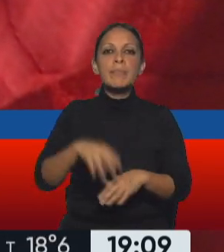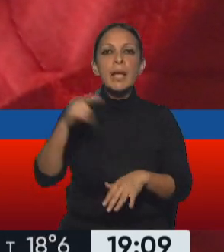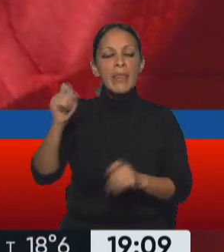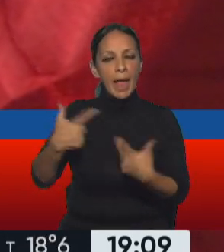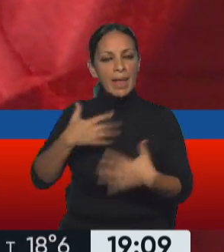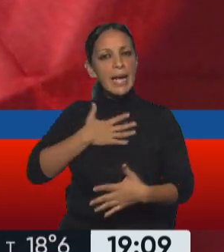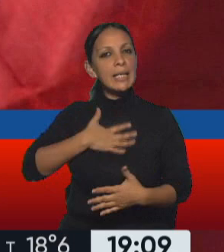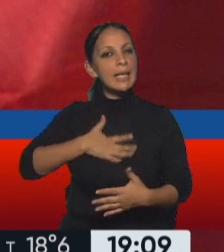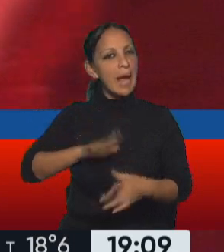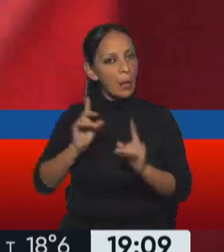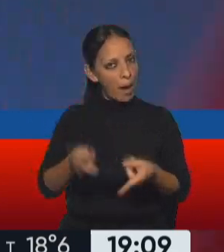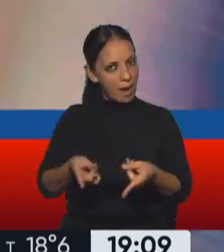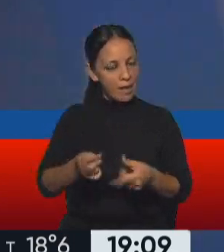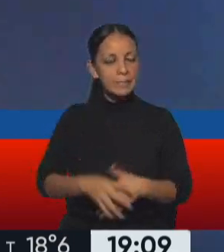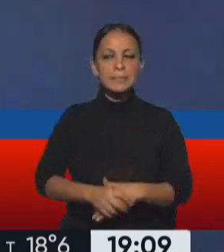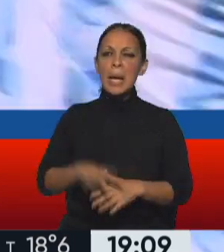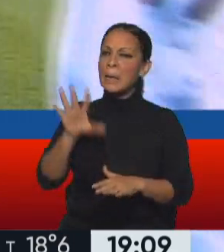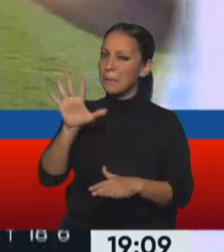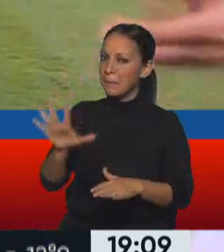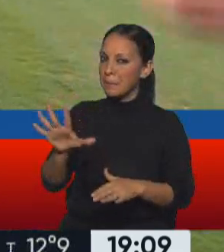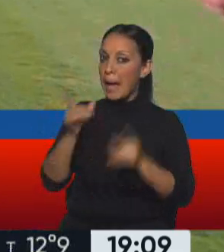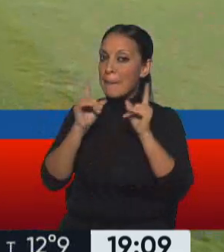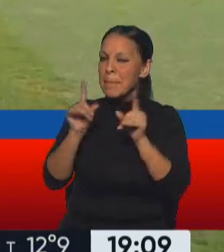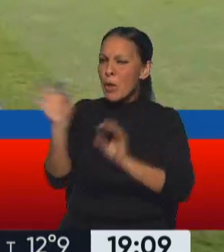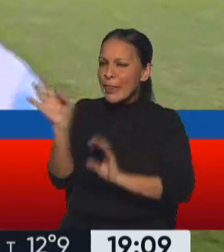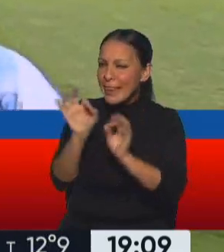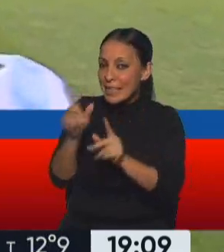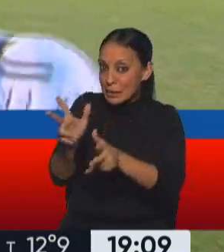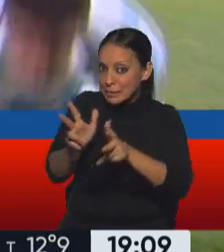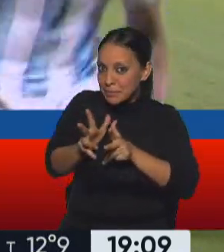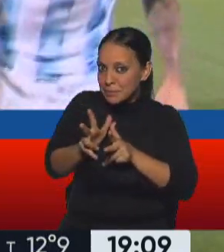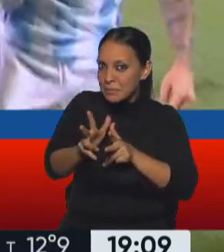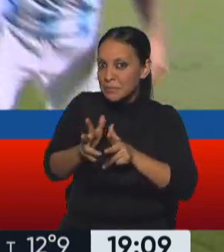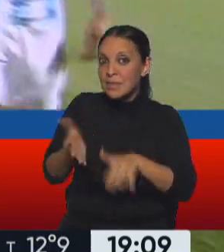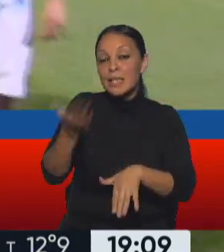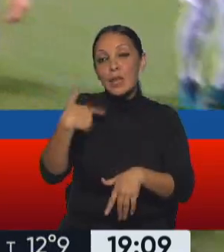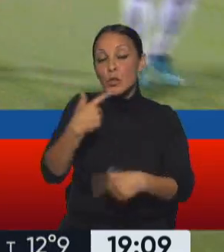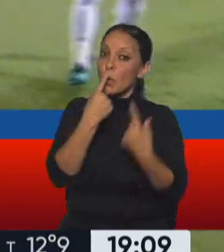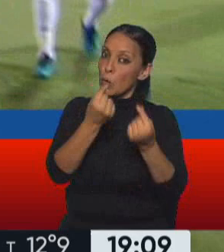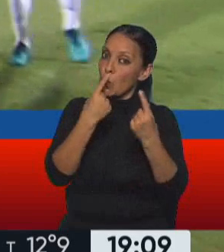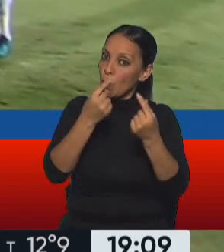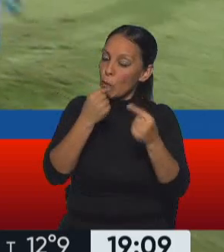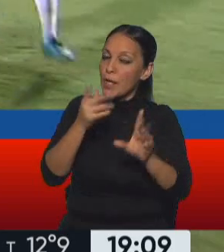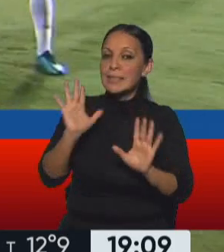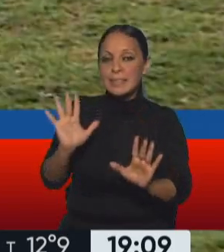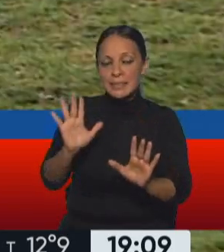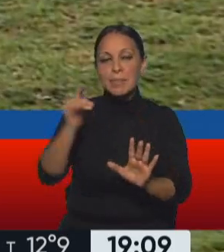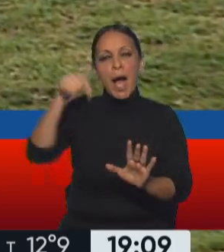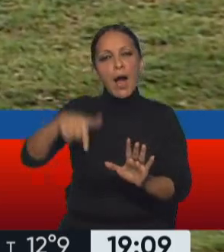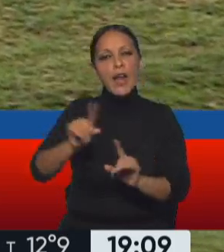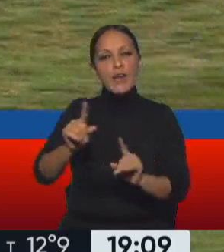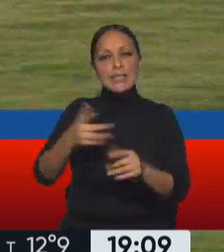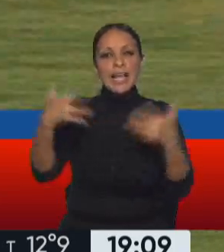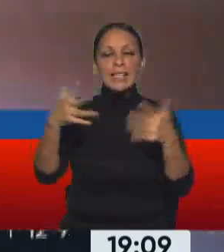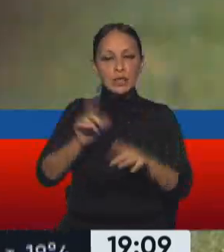tranquilidad déjame detenerme en este mismo detalle que parece que están dado que se lo critica veces para el pueblo pero no lo está